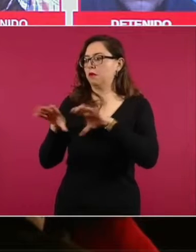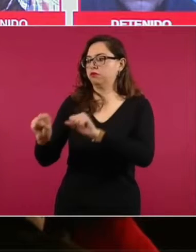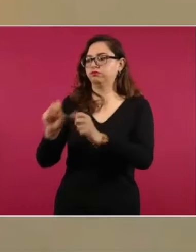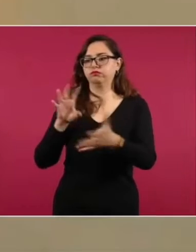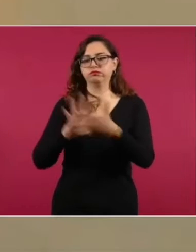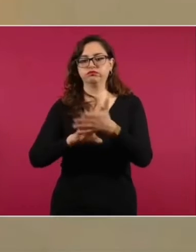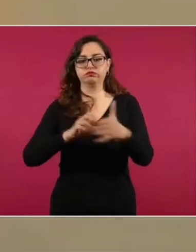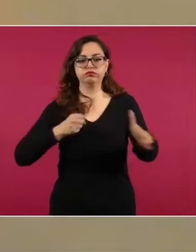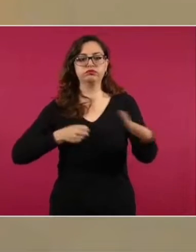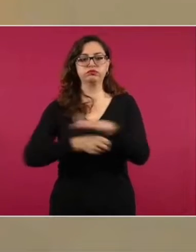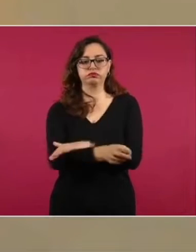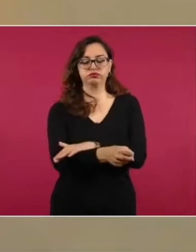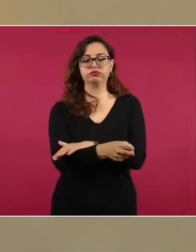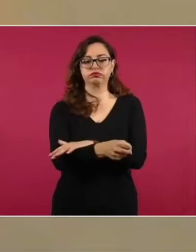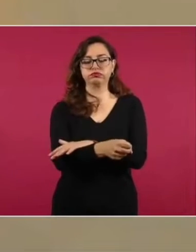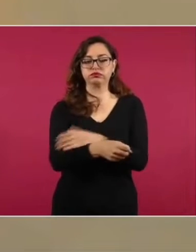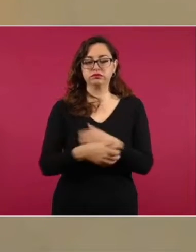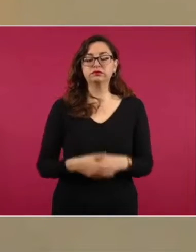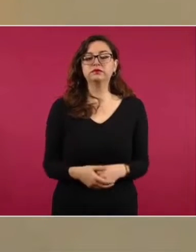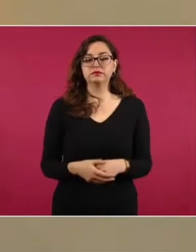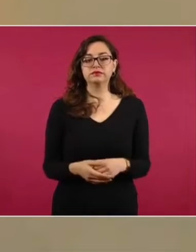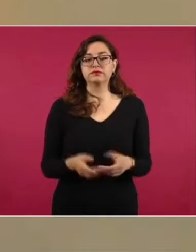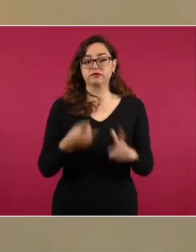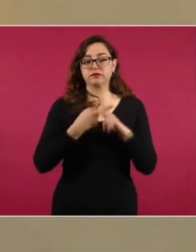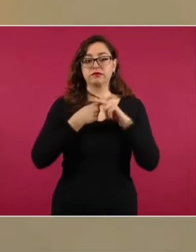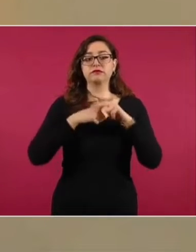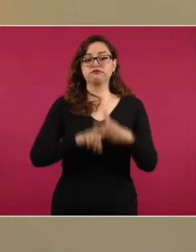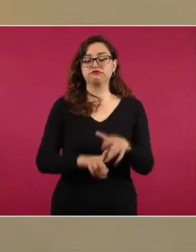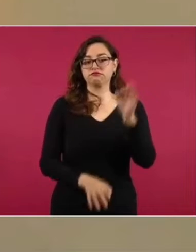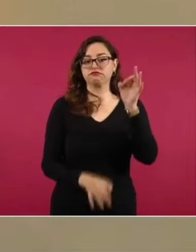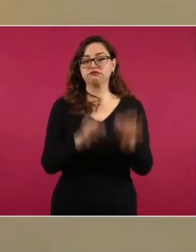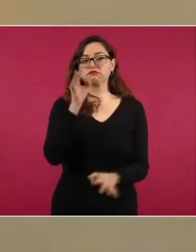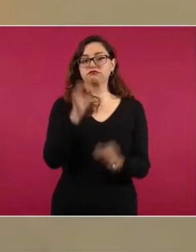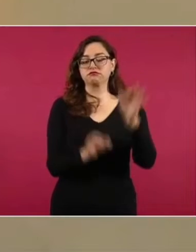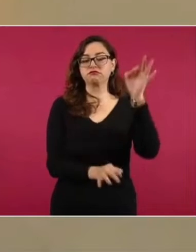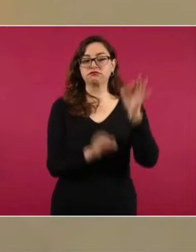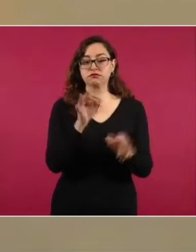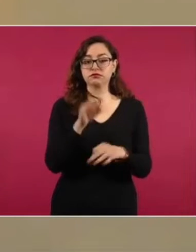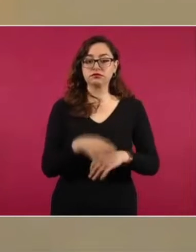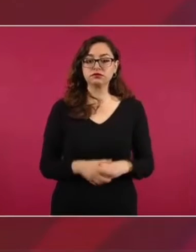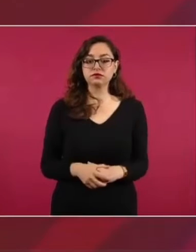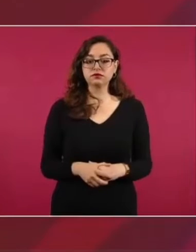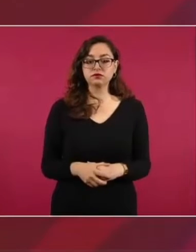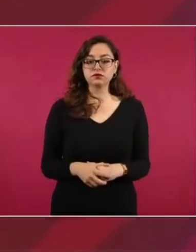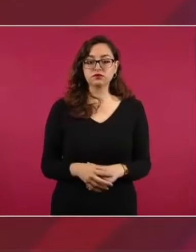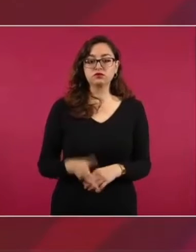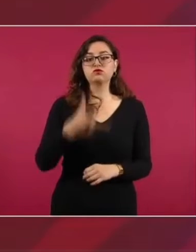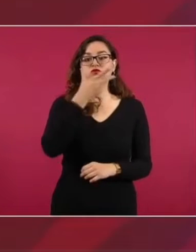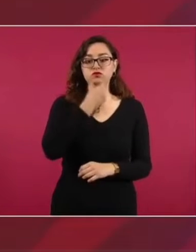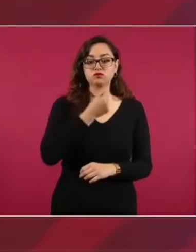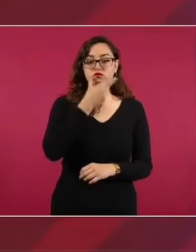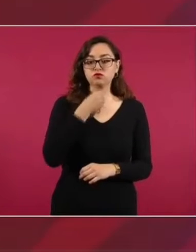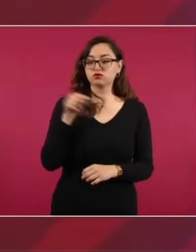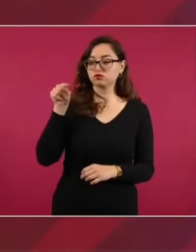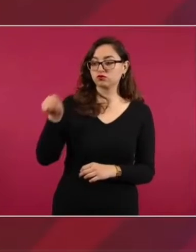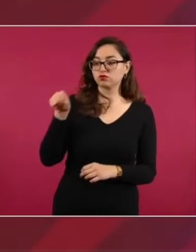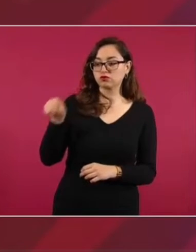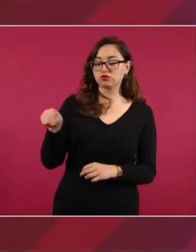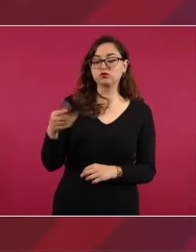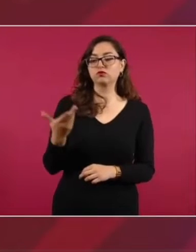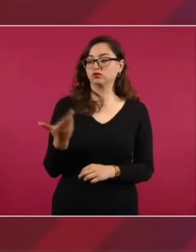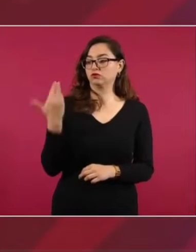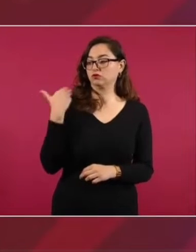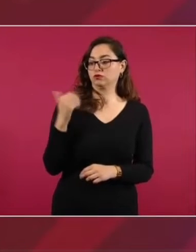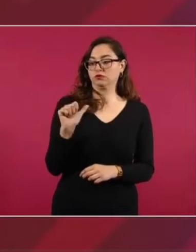Fiscalía Especializada en Materia de Delincuencia Organizada. También referir que este individuo participó en los hechos del pasado mes